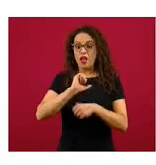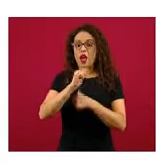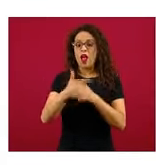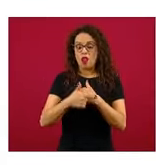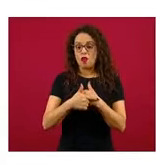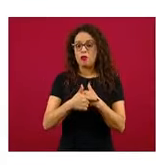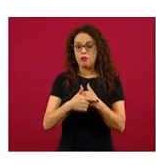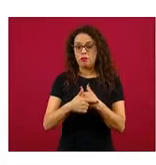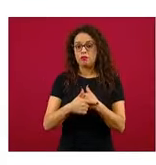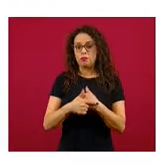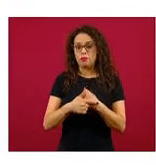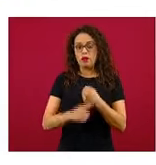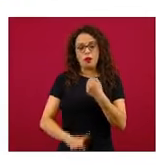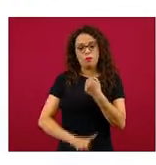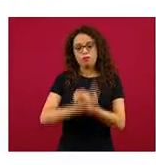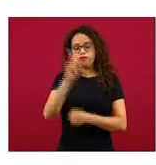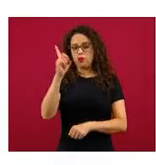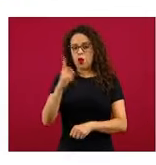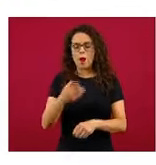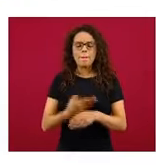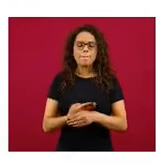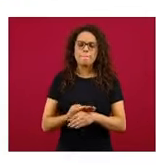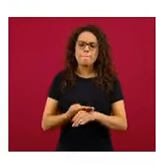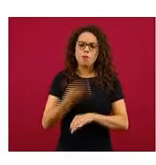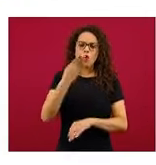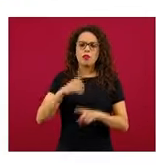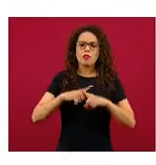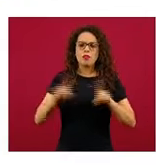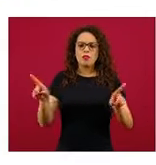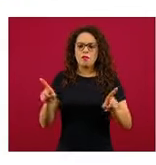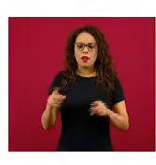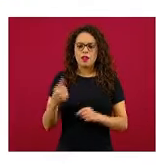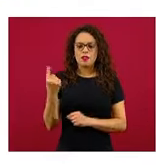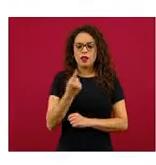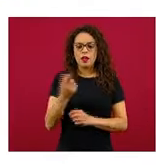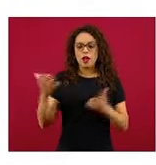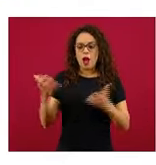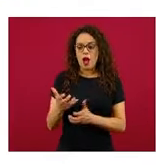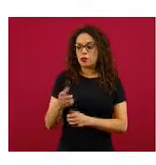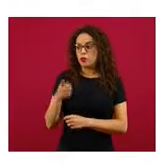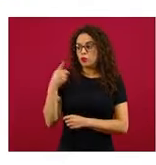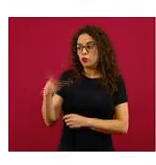violencia distinta a la que pueda haberle producido solamente su pareja,